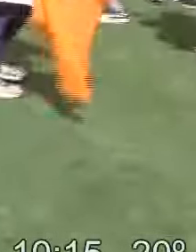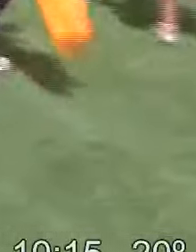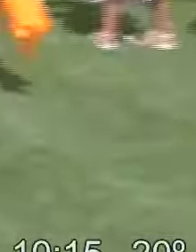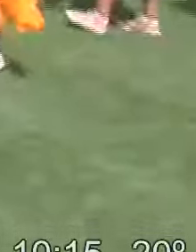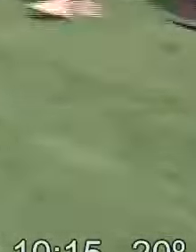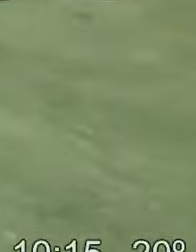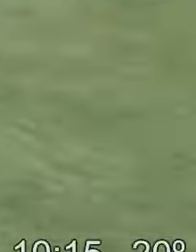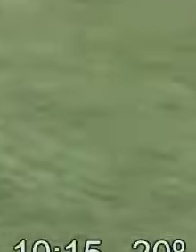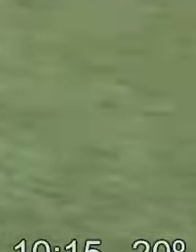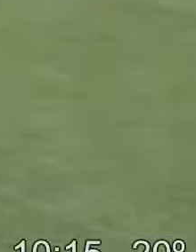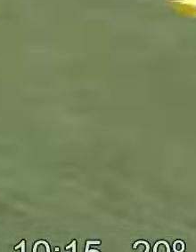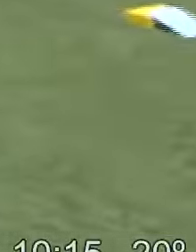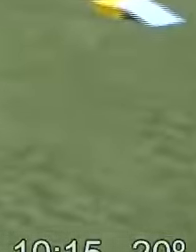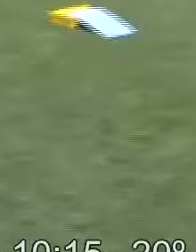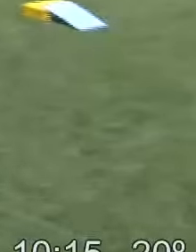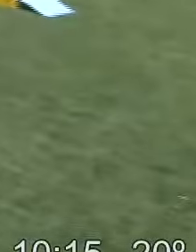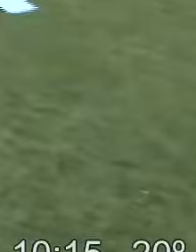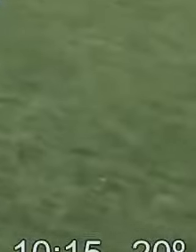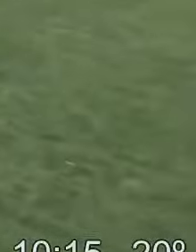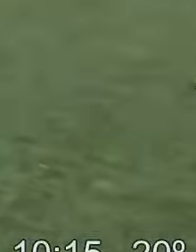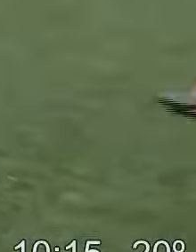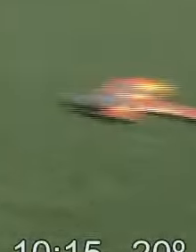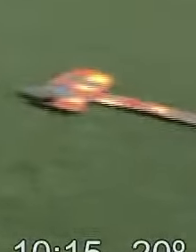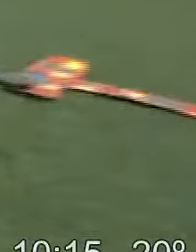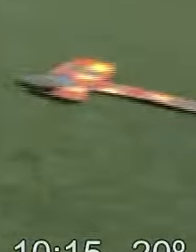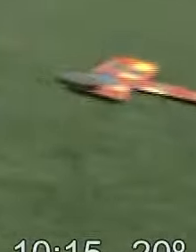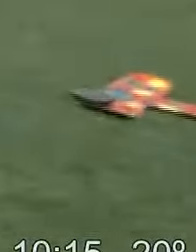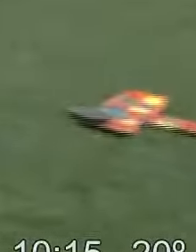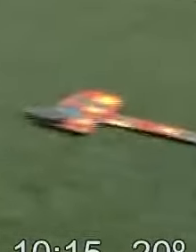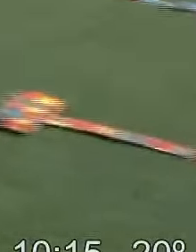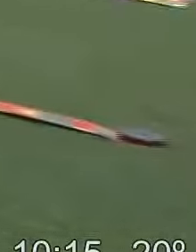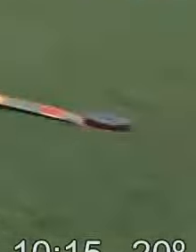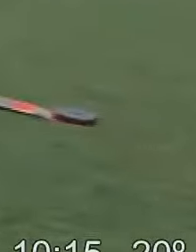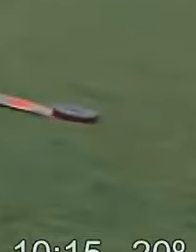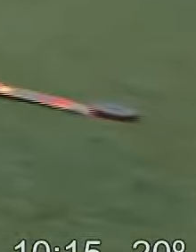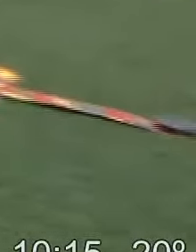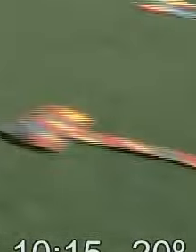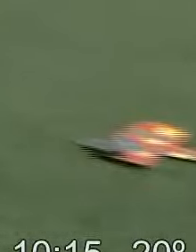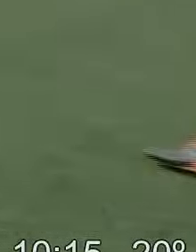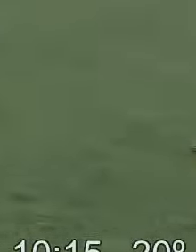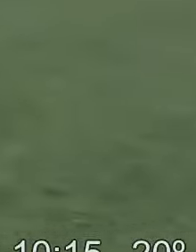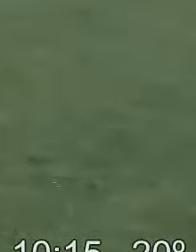y se viene la agachada nadie arriba y abajo viene